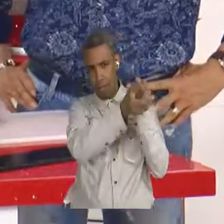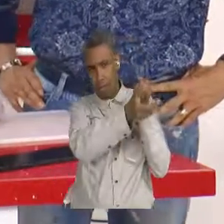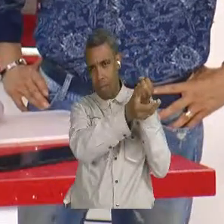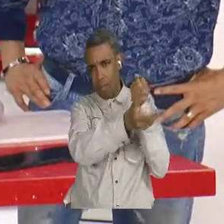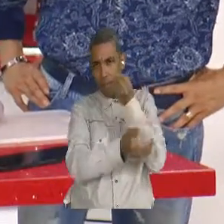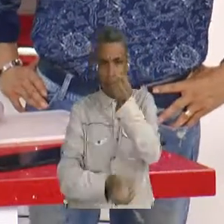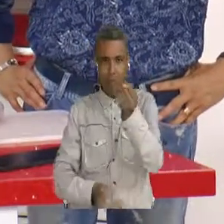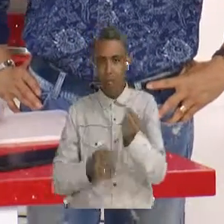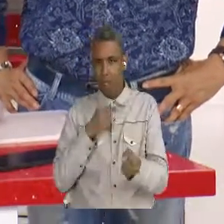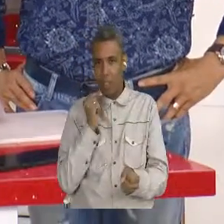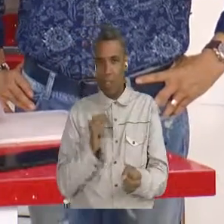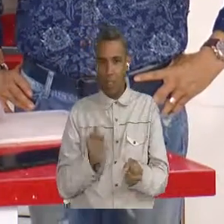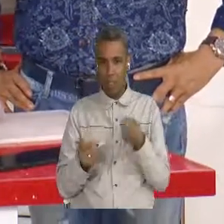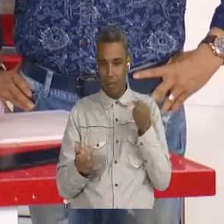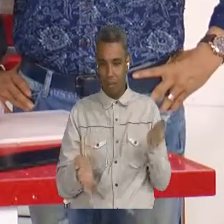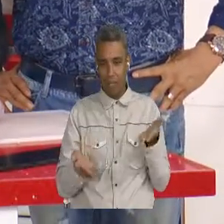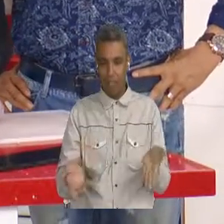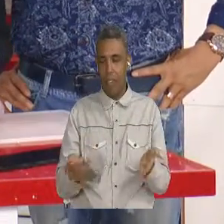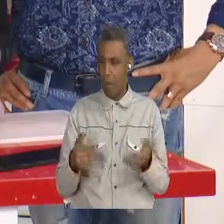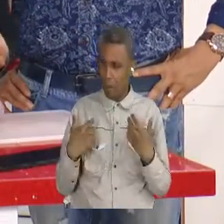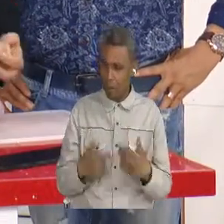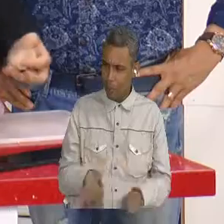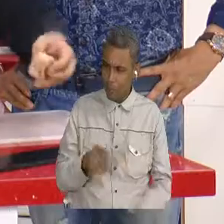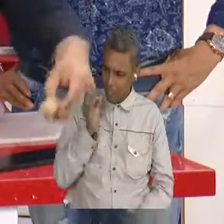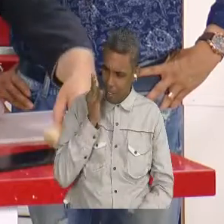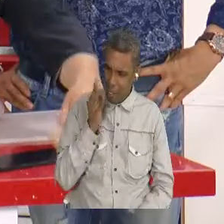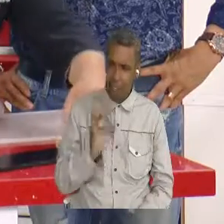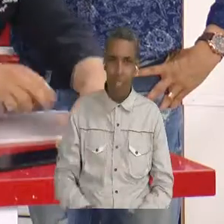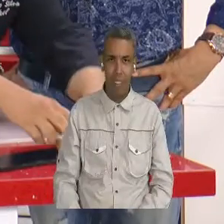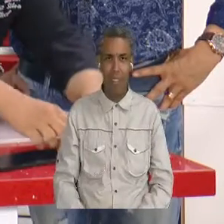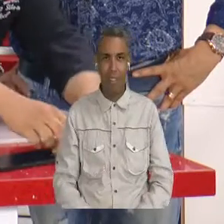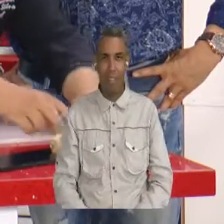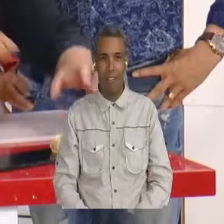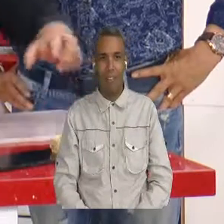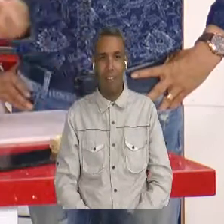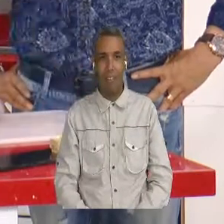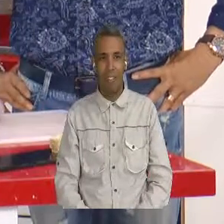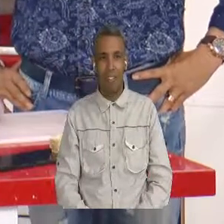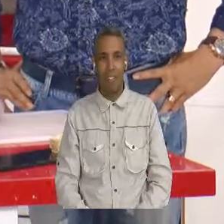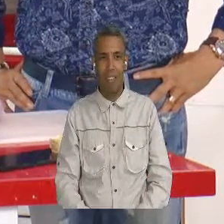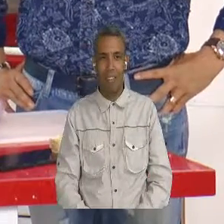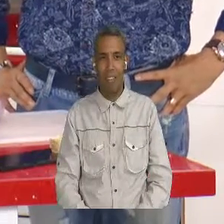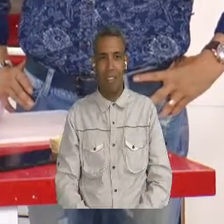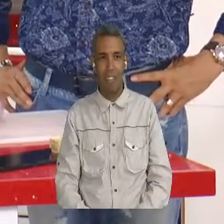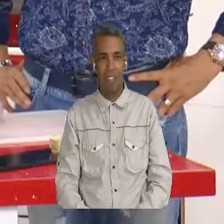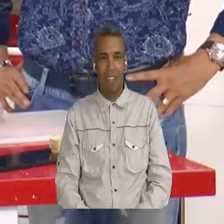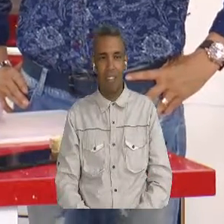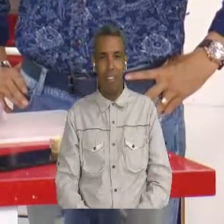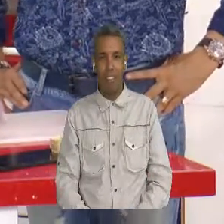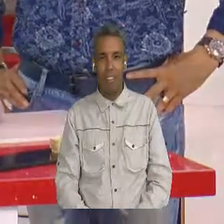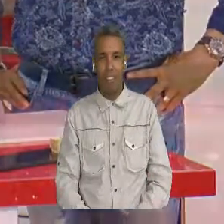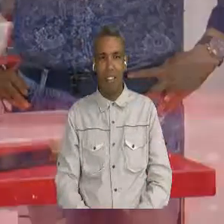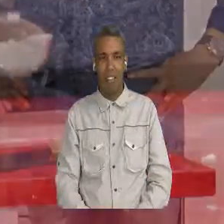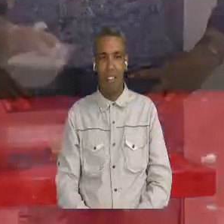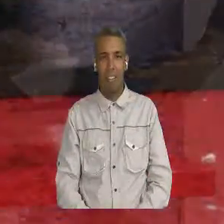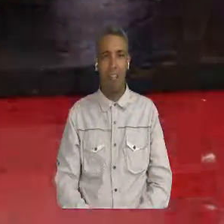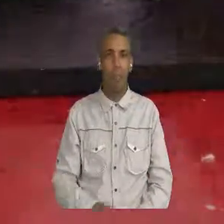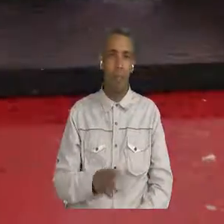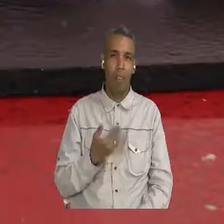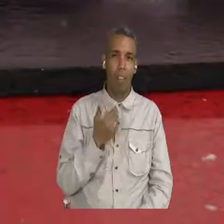me imagínese. Y ya en sus casas pueden hacerlo completico. Excelente. Y se decora muy bien. Con la azúcar